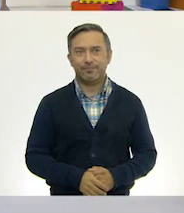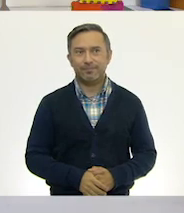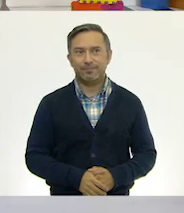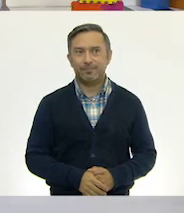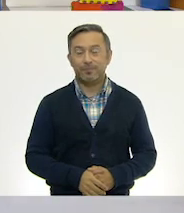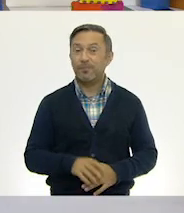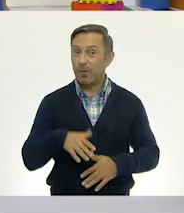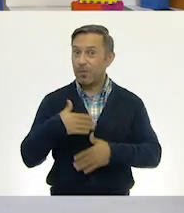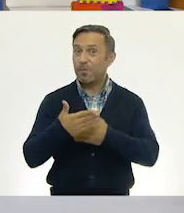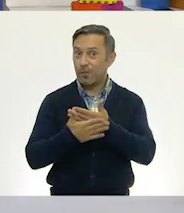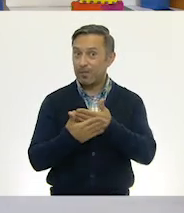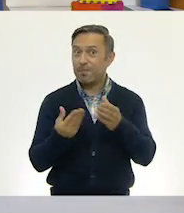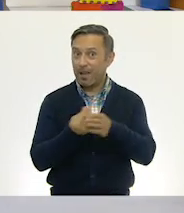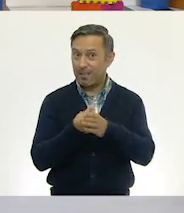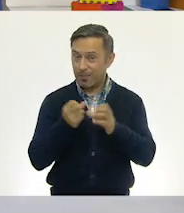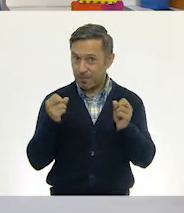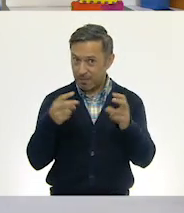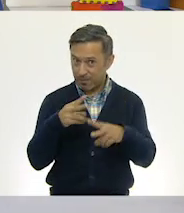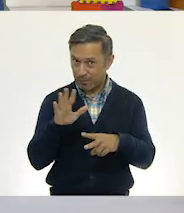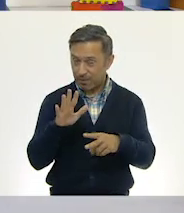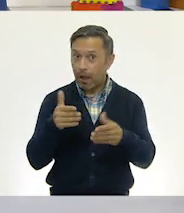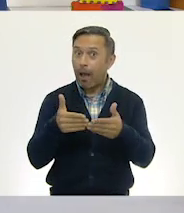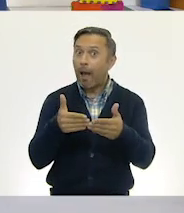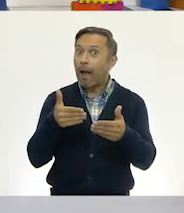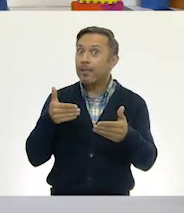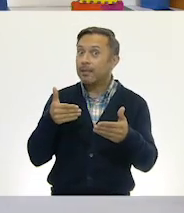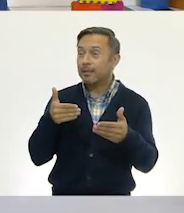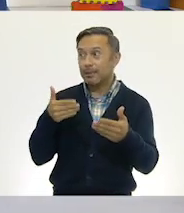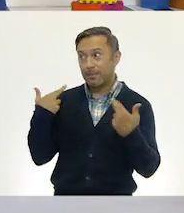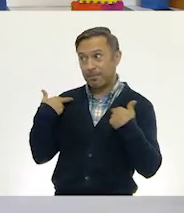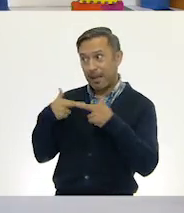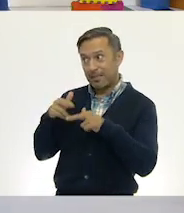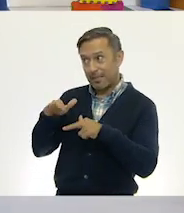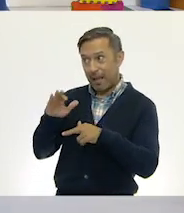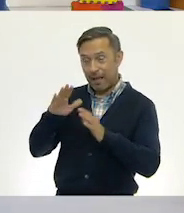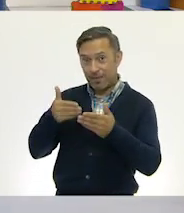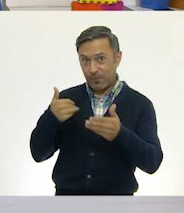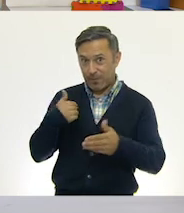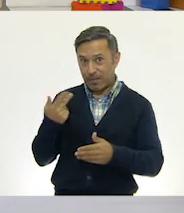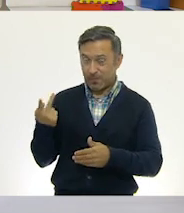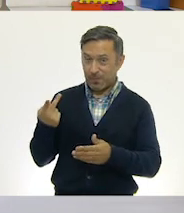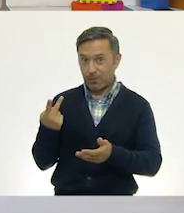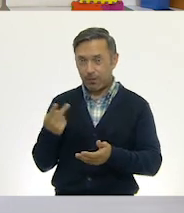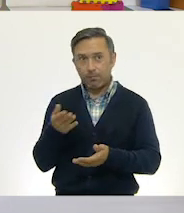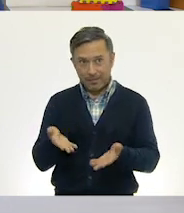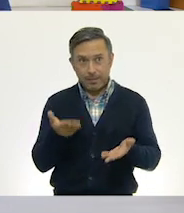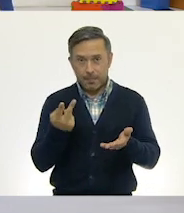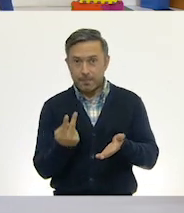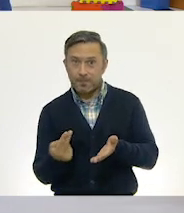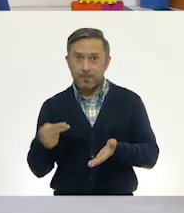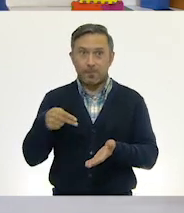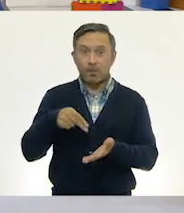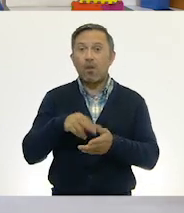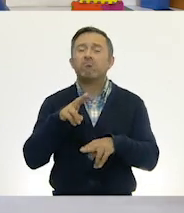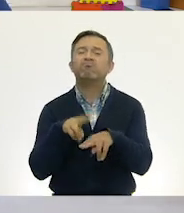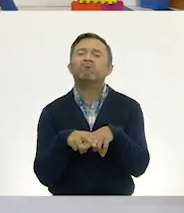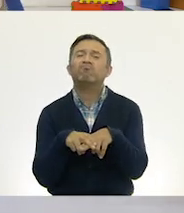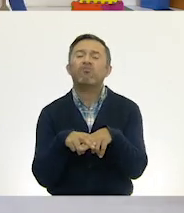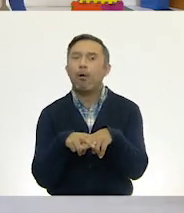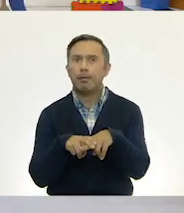Nos vemos hasta la próxima, pero antes, maestra Angie, vamos a movernos. Claro, vamos. Levántate a movernos. Tú de tu asiento.